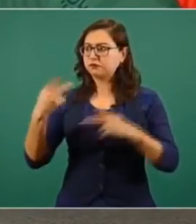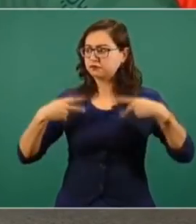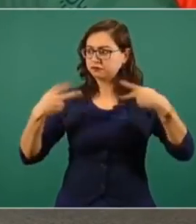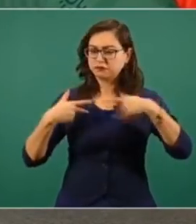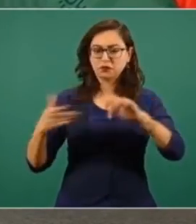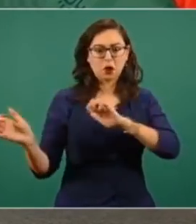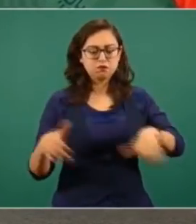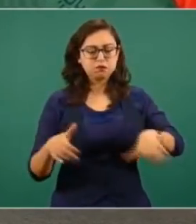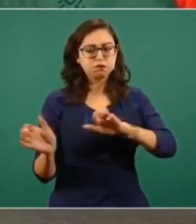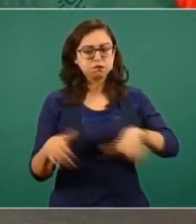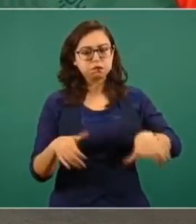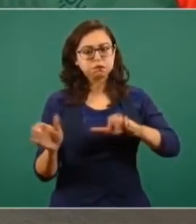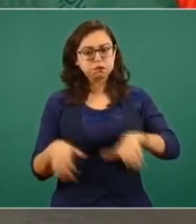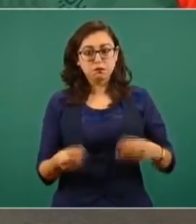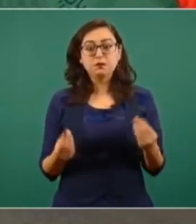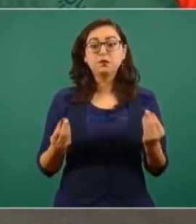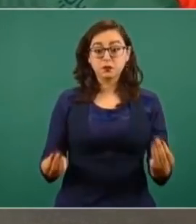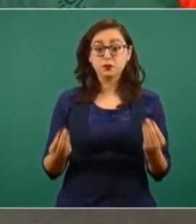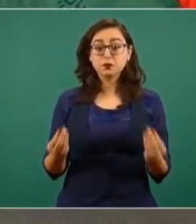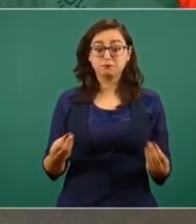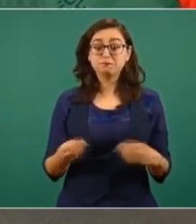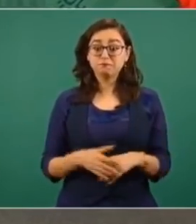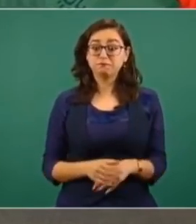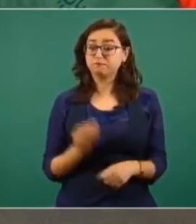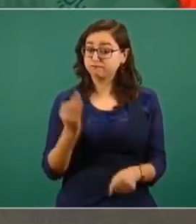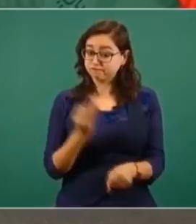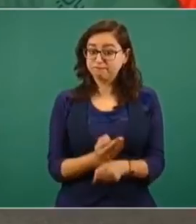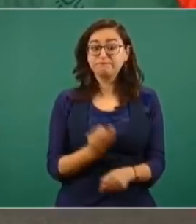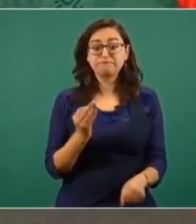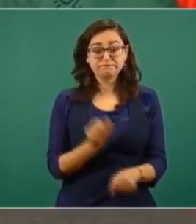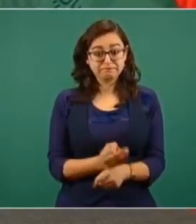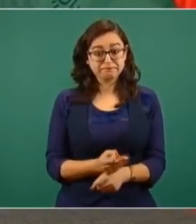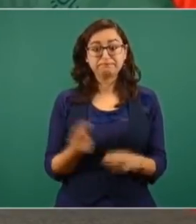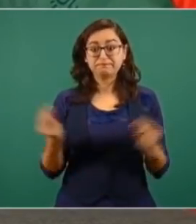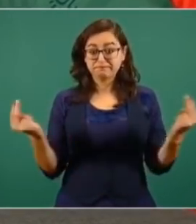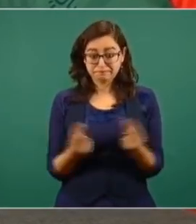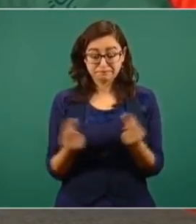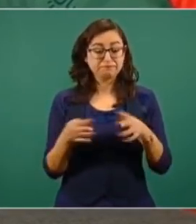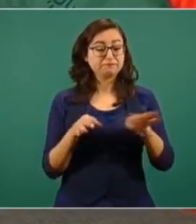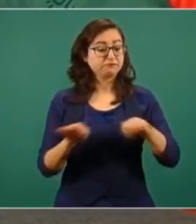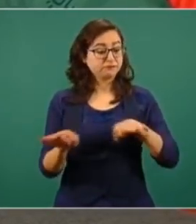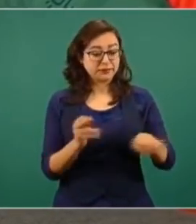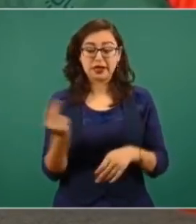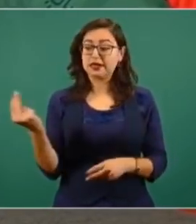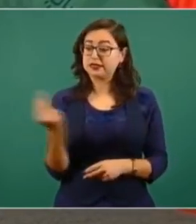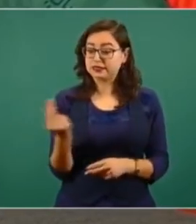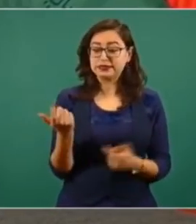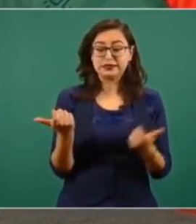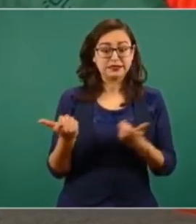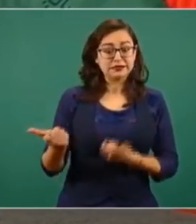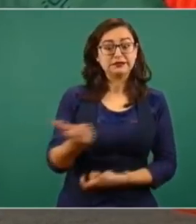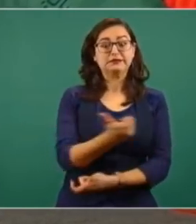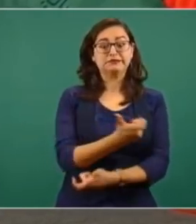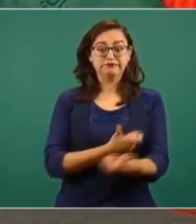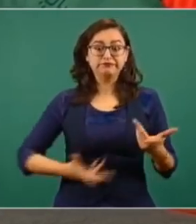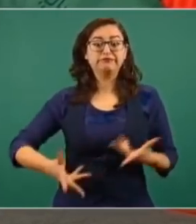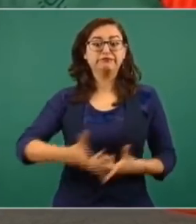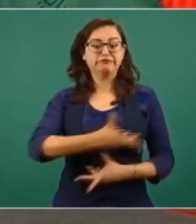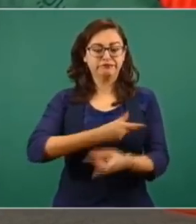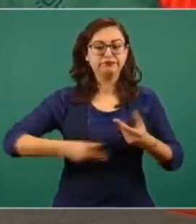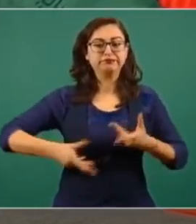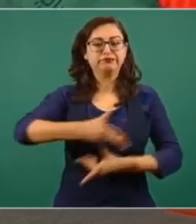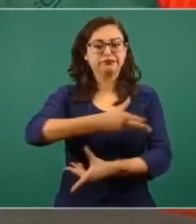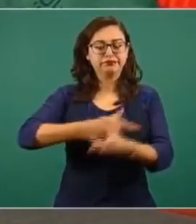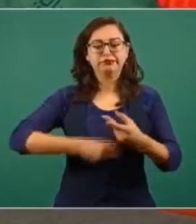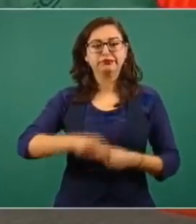que se requieren los empleos, que se requiere reactivar la economía. Estos programas